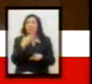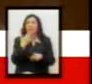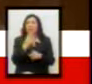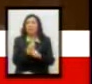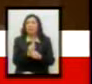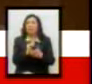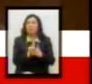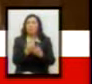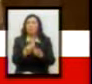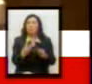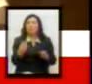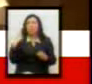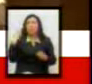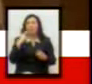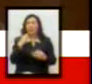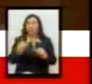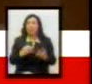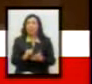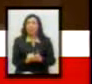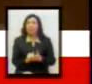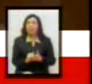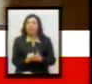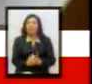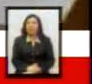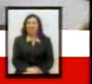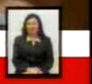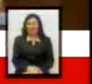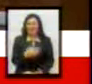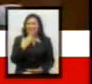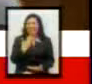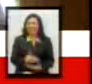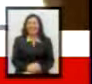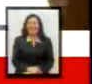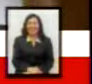de decisiones en materia de política económica. Eso sería todo. Muchas gracias.